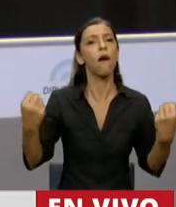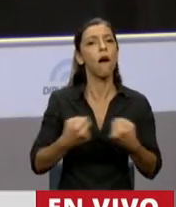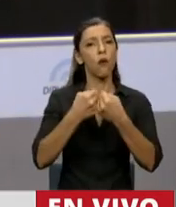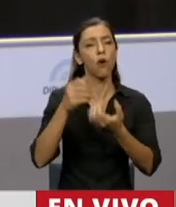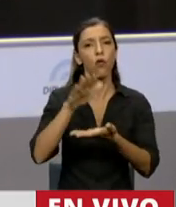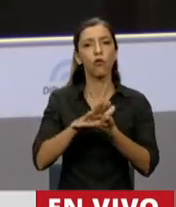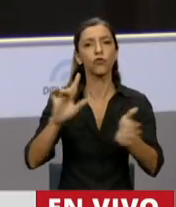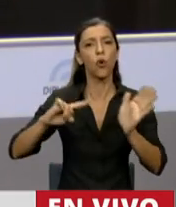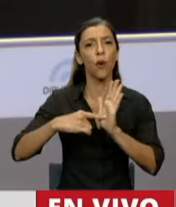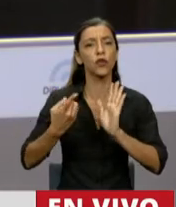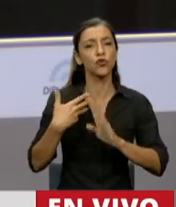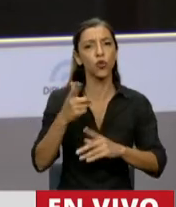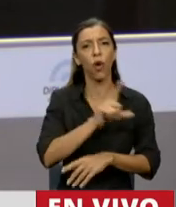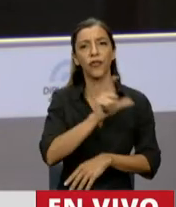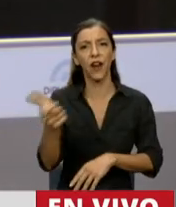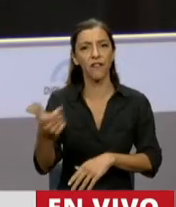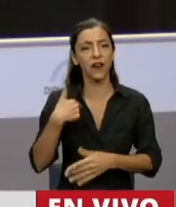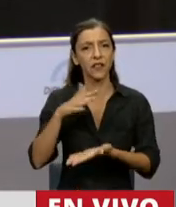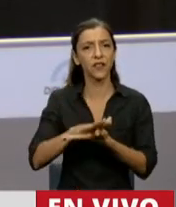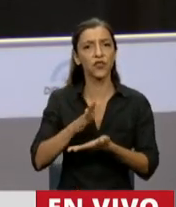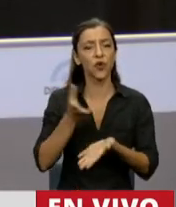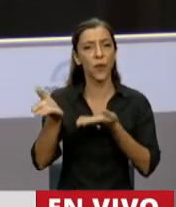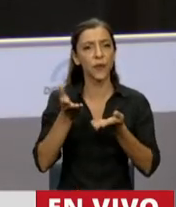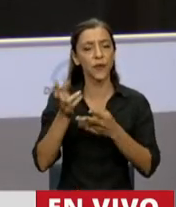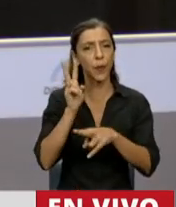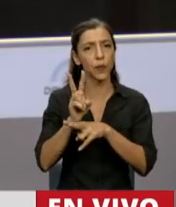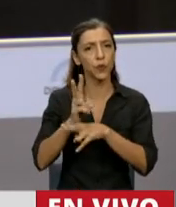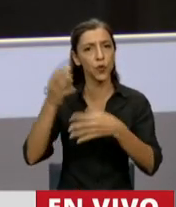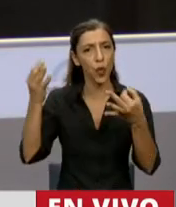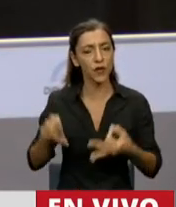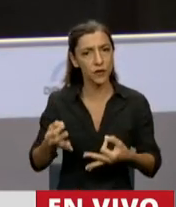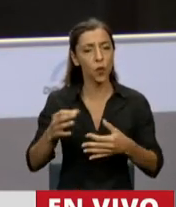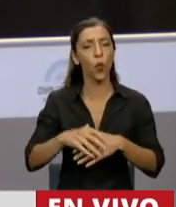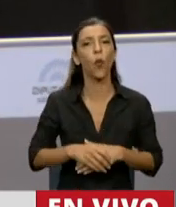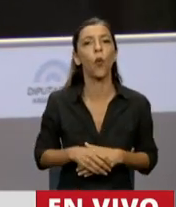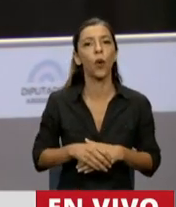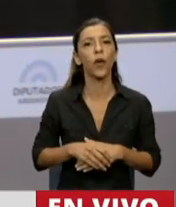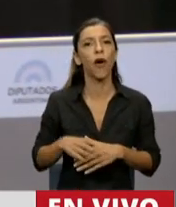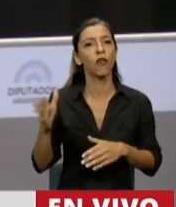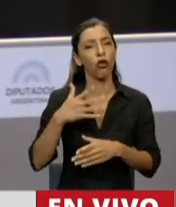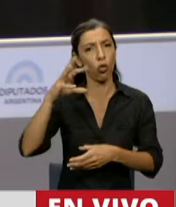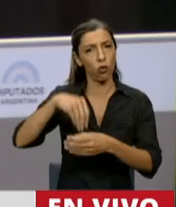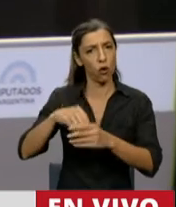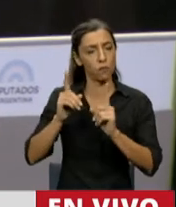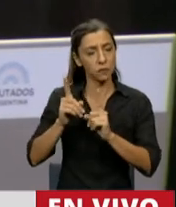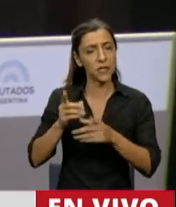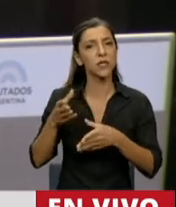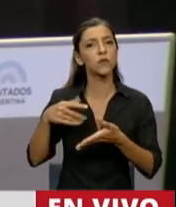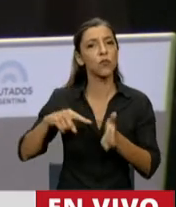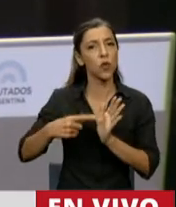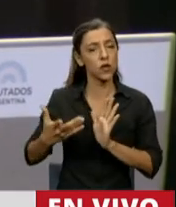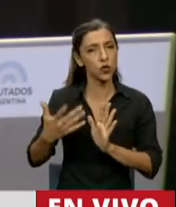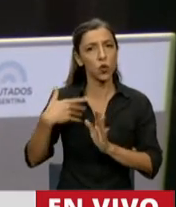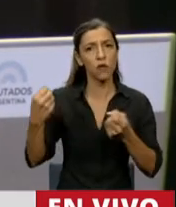autónoma de buenos aires de facultad de funciones de seguridad en todas las materias no federales ejercía en la ciudad autónoma de buenos aires convenios celebrados